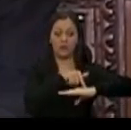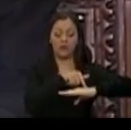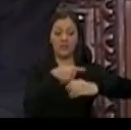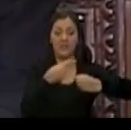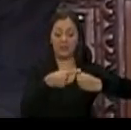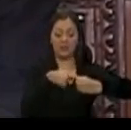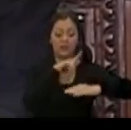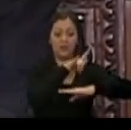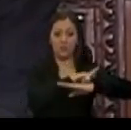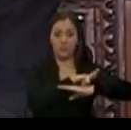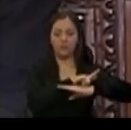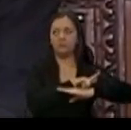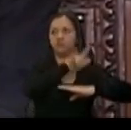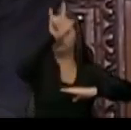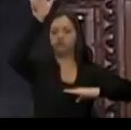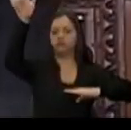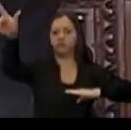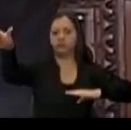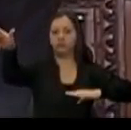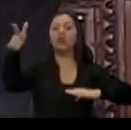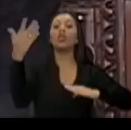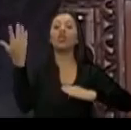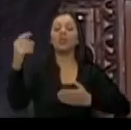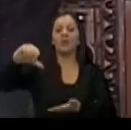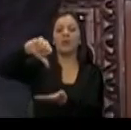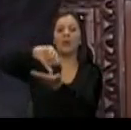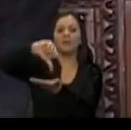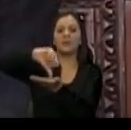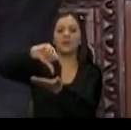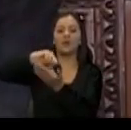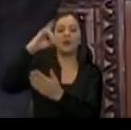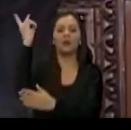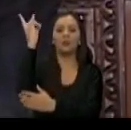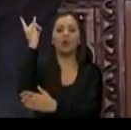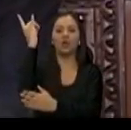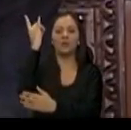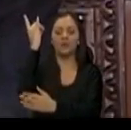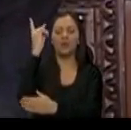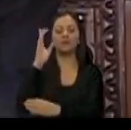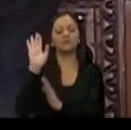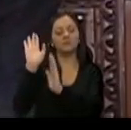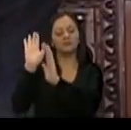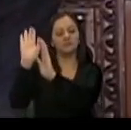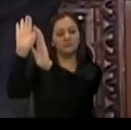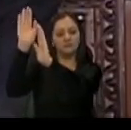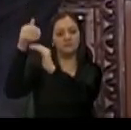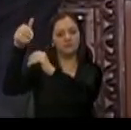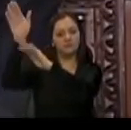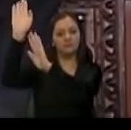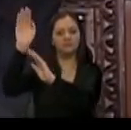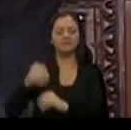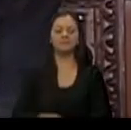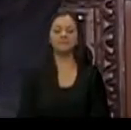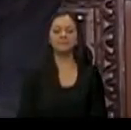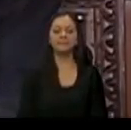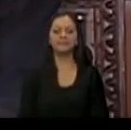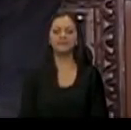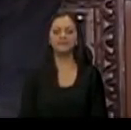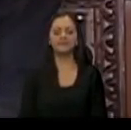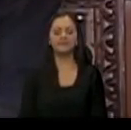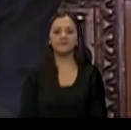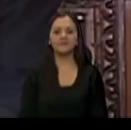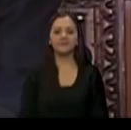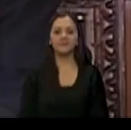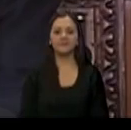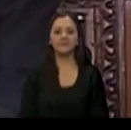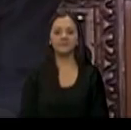de Quito hacia La Paz, continuando su viaje apostólico en la hermana República de Bolivia.